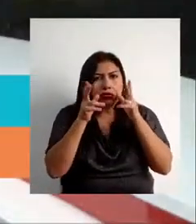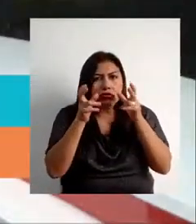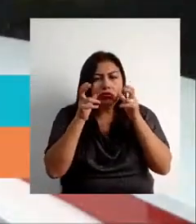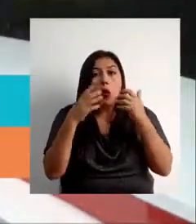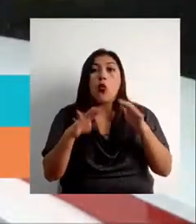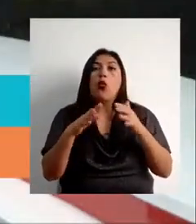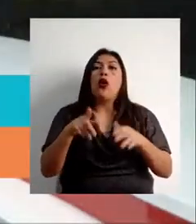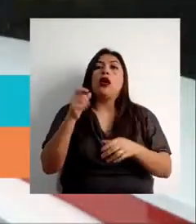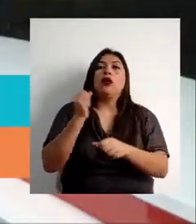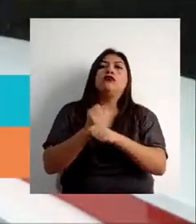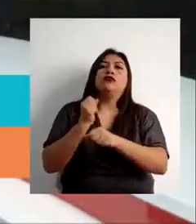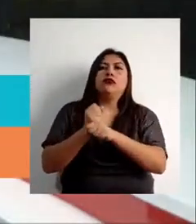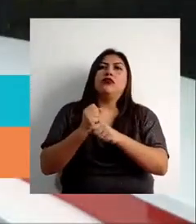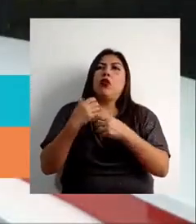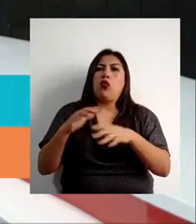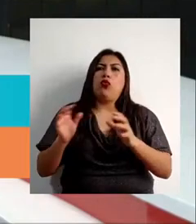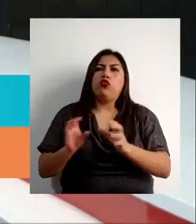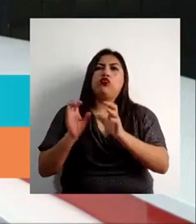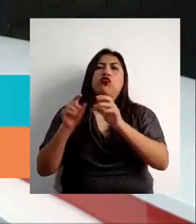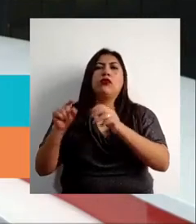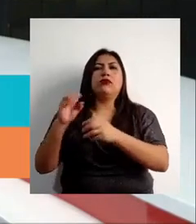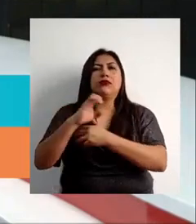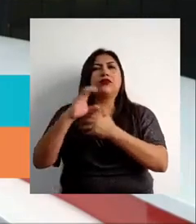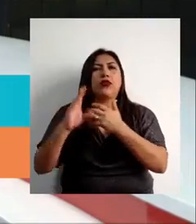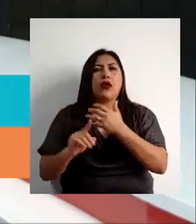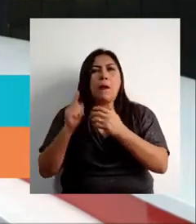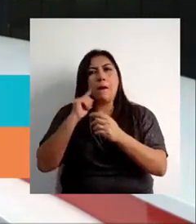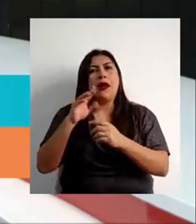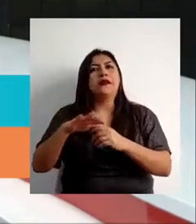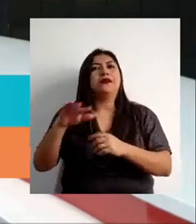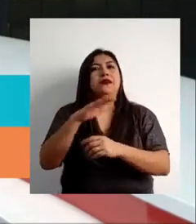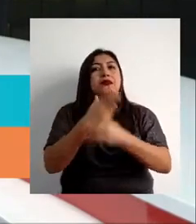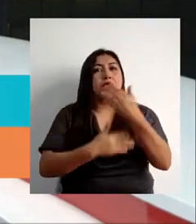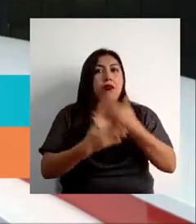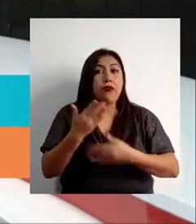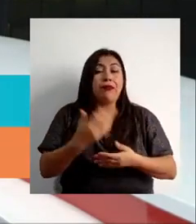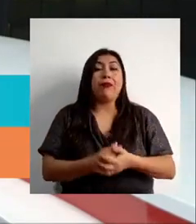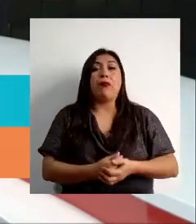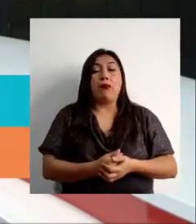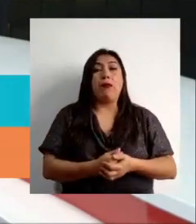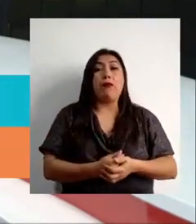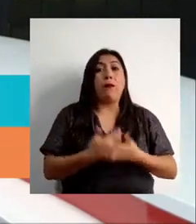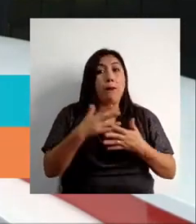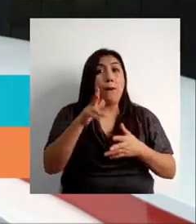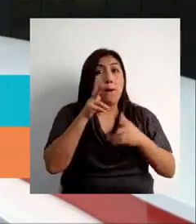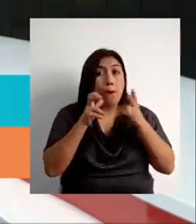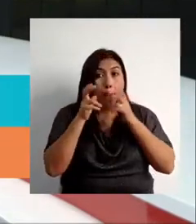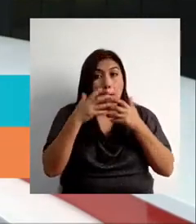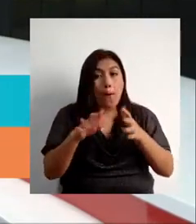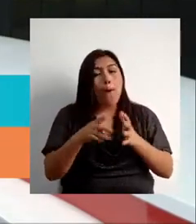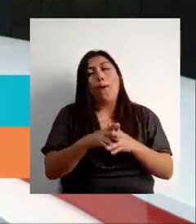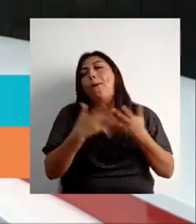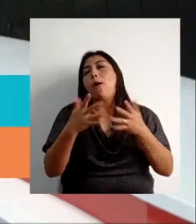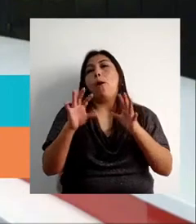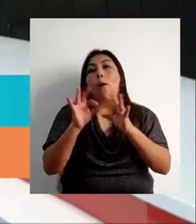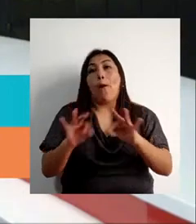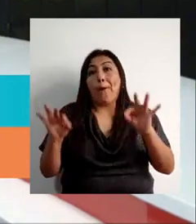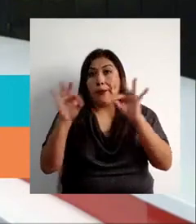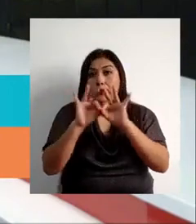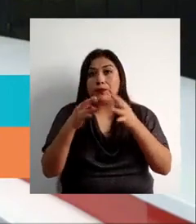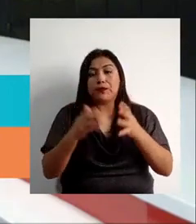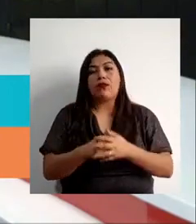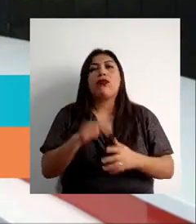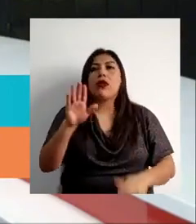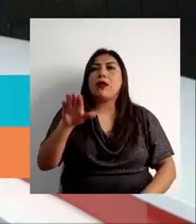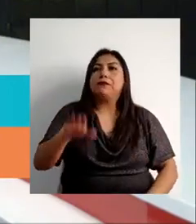el Consejo Nacional para la Persona con Discapacidad, ¿no? Ya lo escucharon, es muy importante. Pero Vilma, llegó